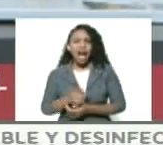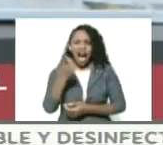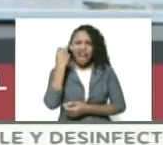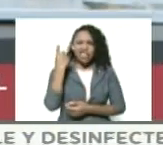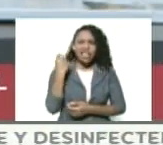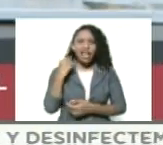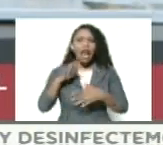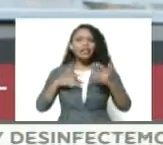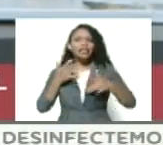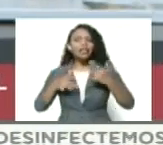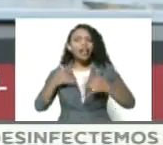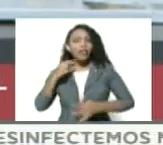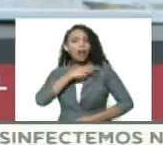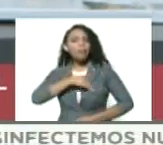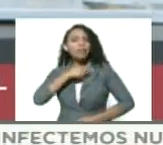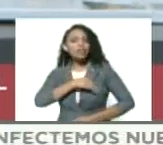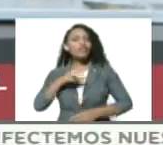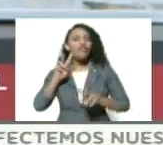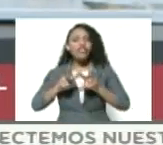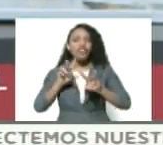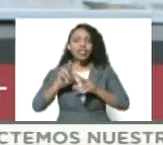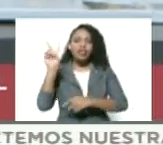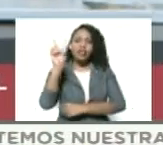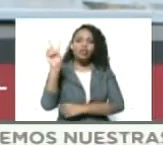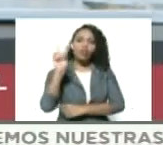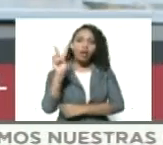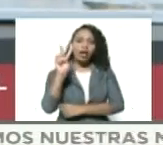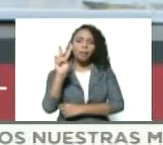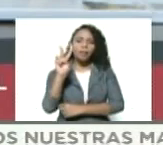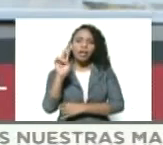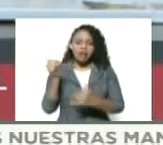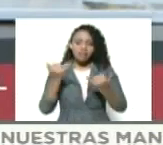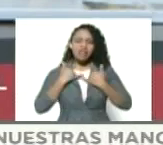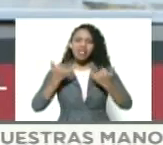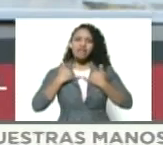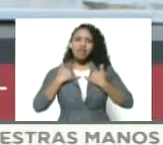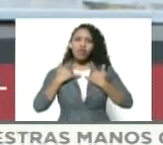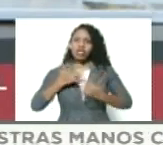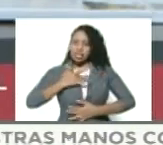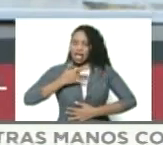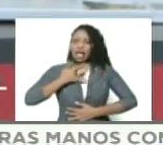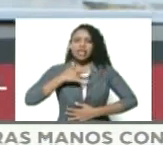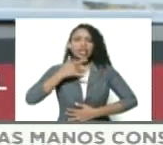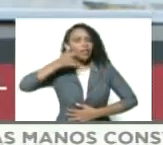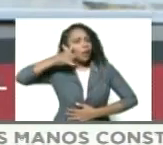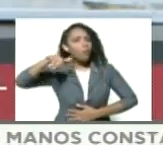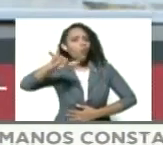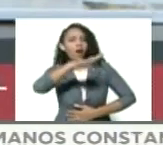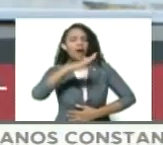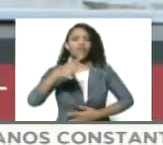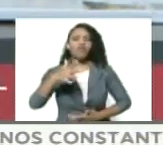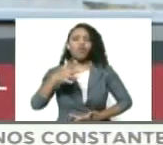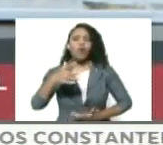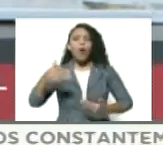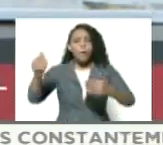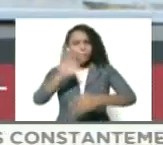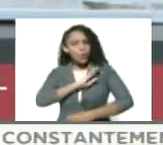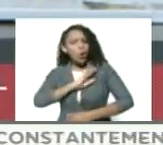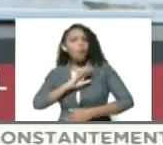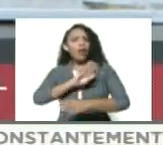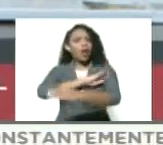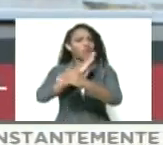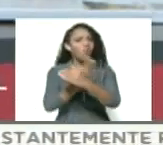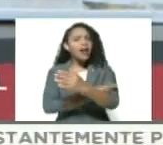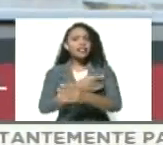el acto de la Gran Misión Vivienda Venezuela, la autoestima de nuestro pueblo en sus propias fuerzas, en